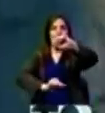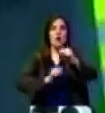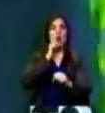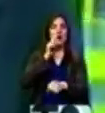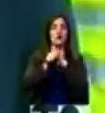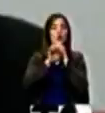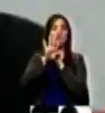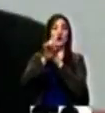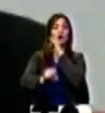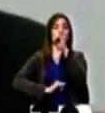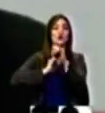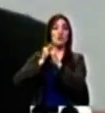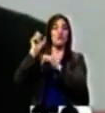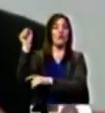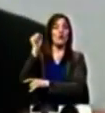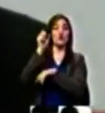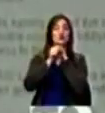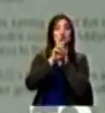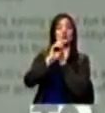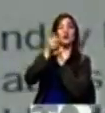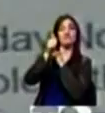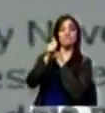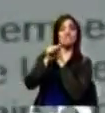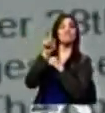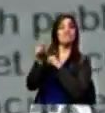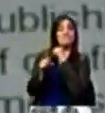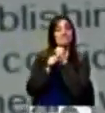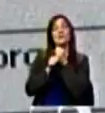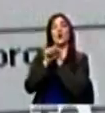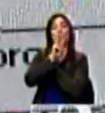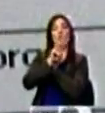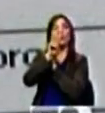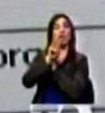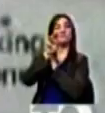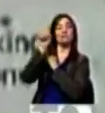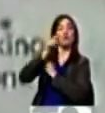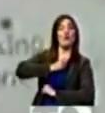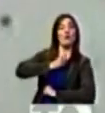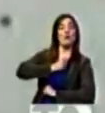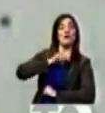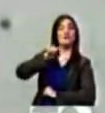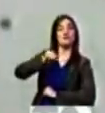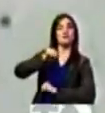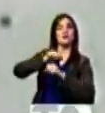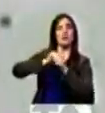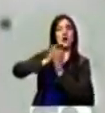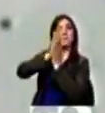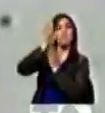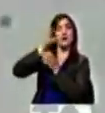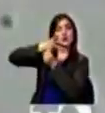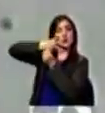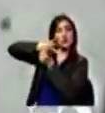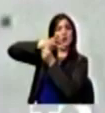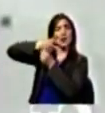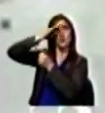personaje conocido a nivel internacional desde el 2010, año en el que a través de la página web Wikileaks reveló imágenes de soldados